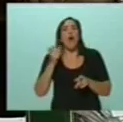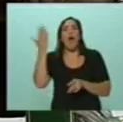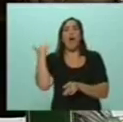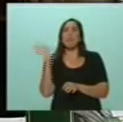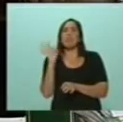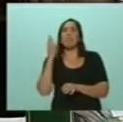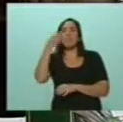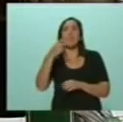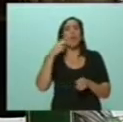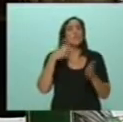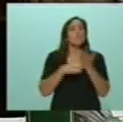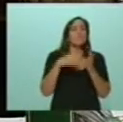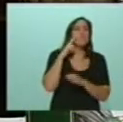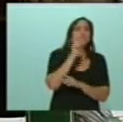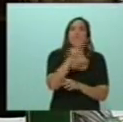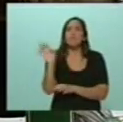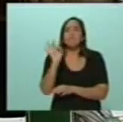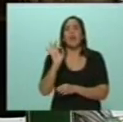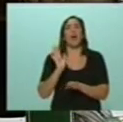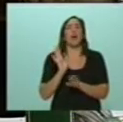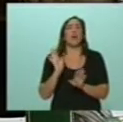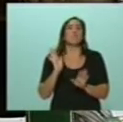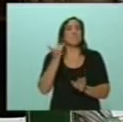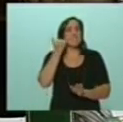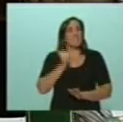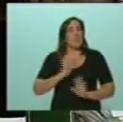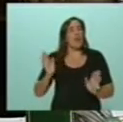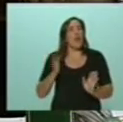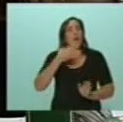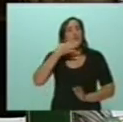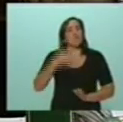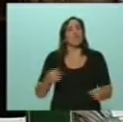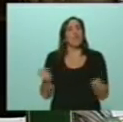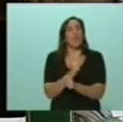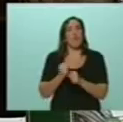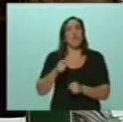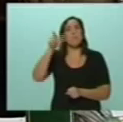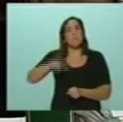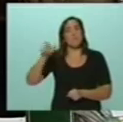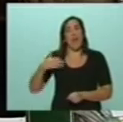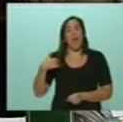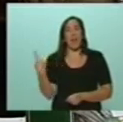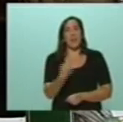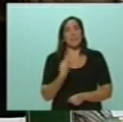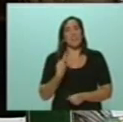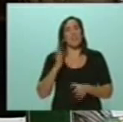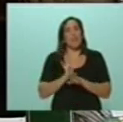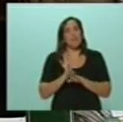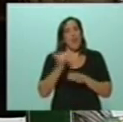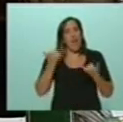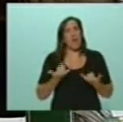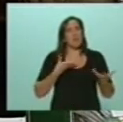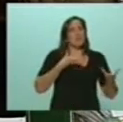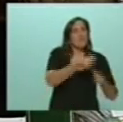cual, bueno, confirma la regla, ¿no? Confirma la regla que los argentinos realmente somos solidarios